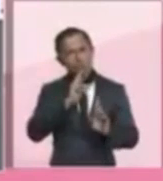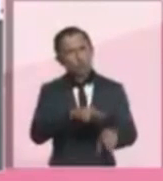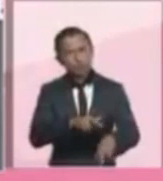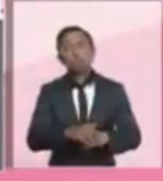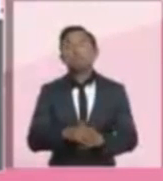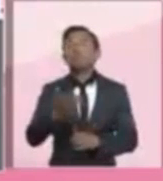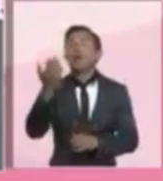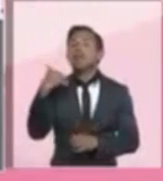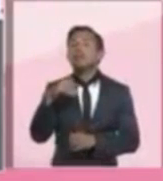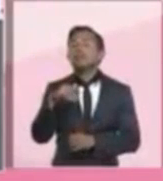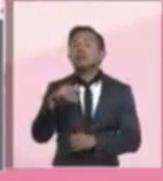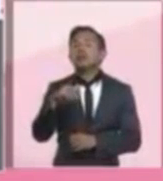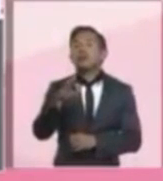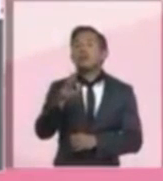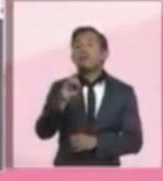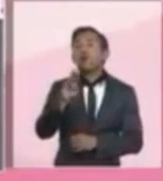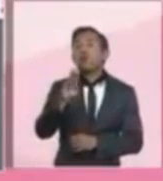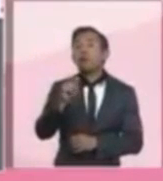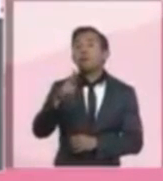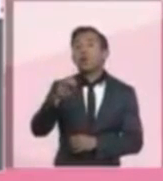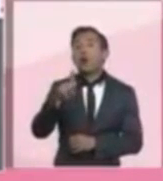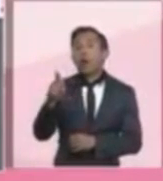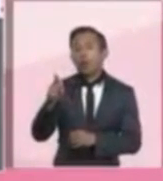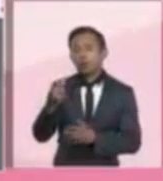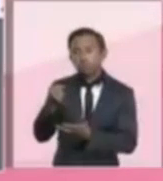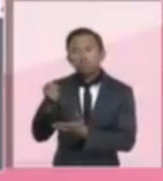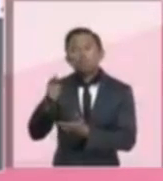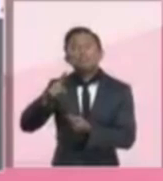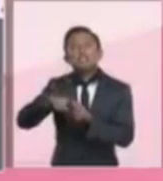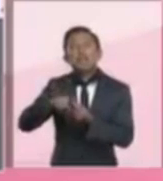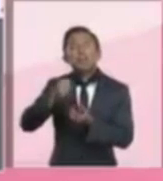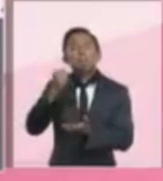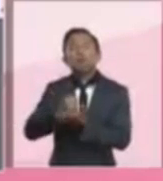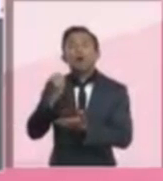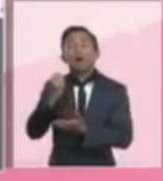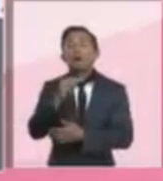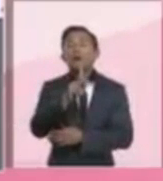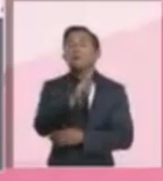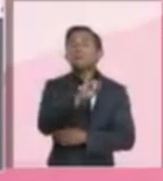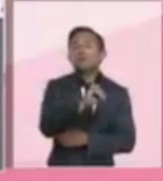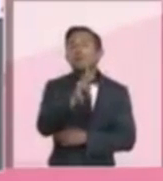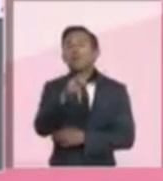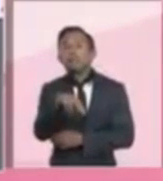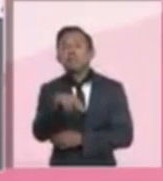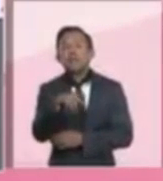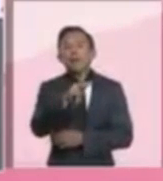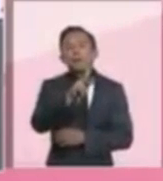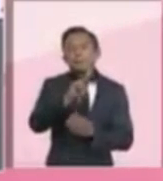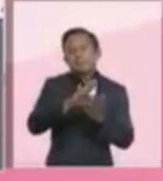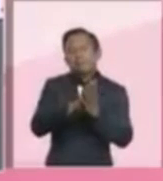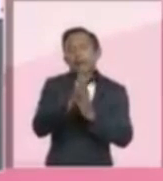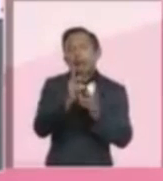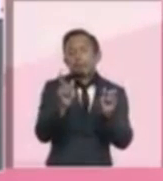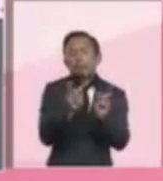lo aprobaron el PRI y el PAN, el PRIAN, que siempre ha existido. Y ahora me llama mucho la